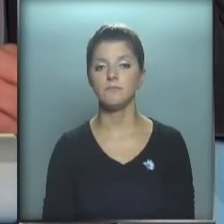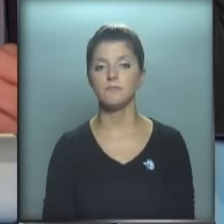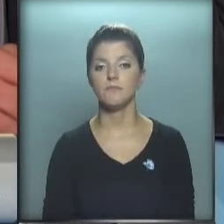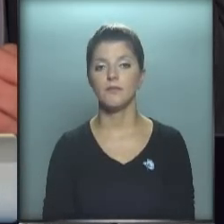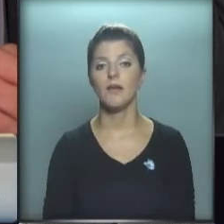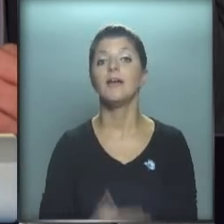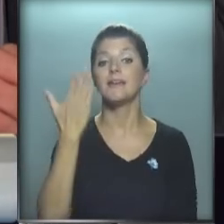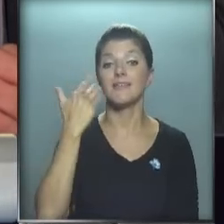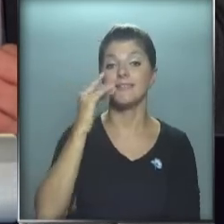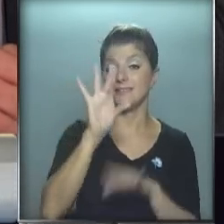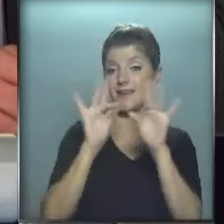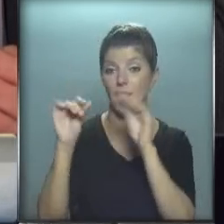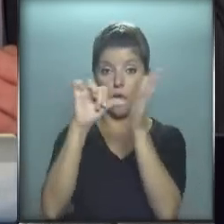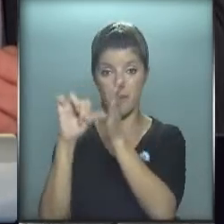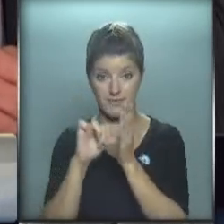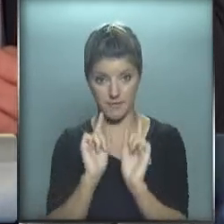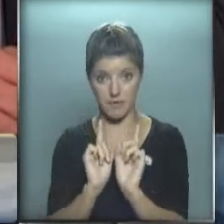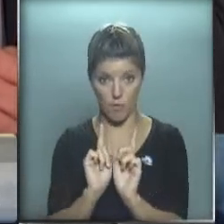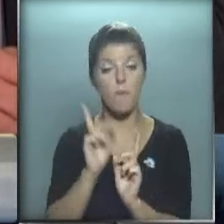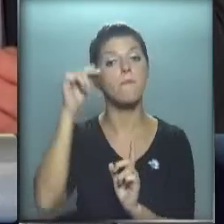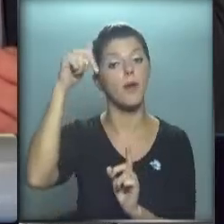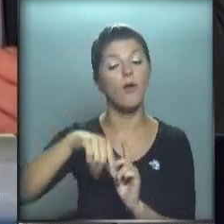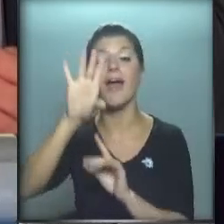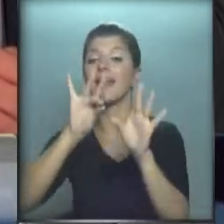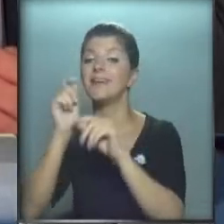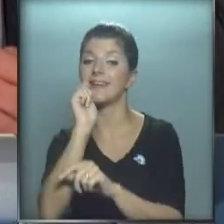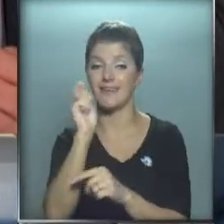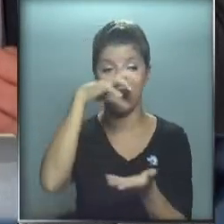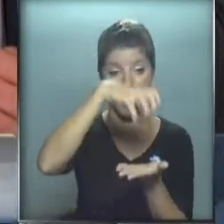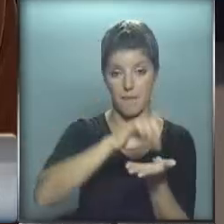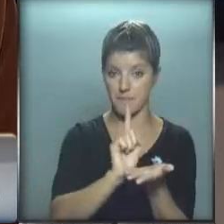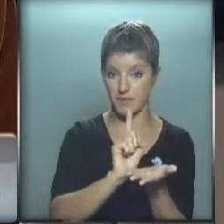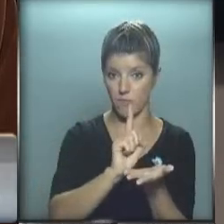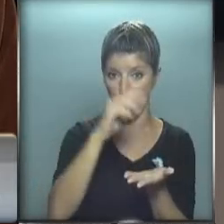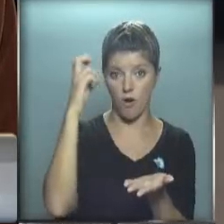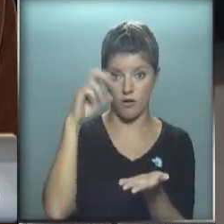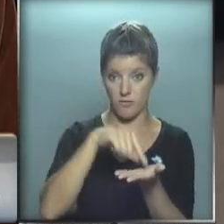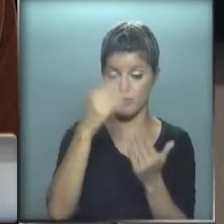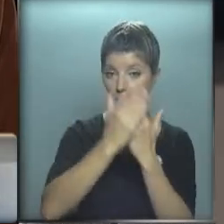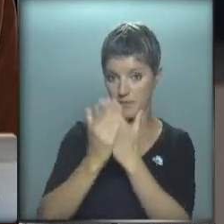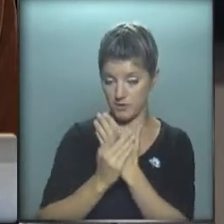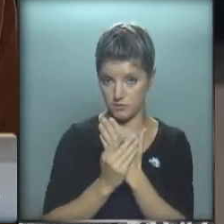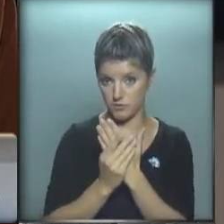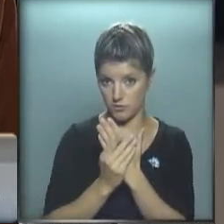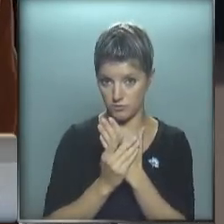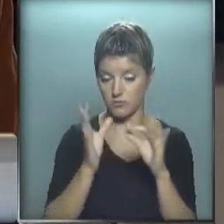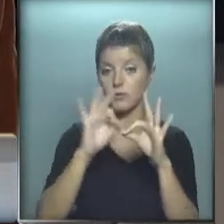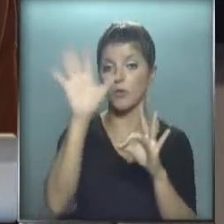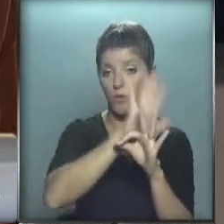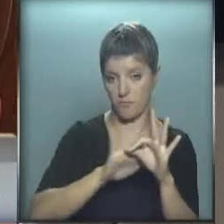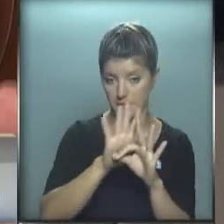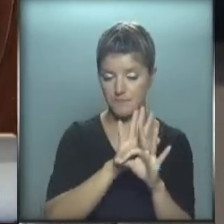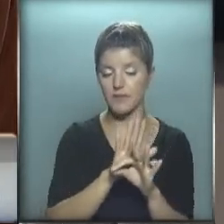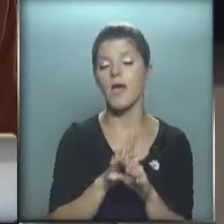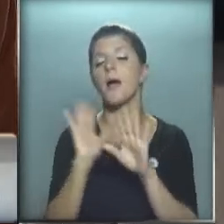elegido directamente por los países Ahora va a ser elegido por el parlamento europeo eh si a pesar del